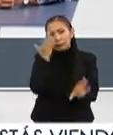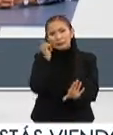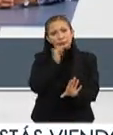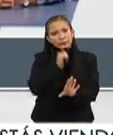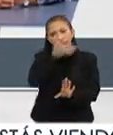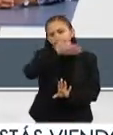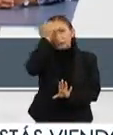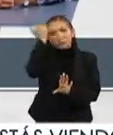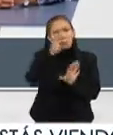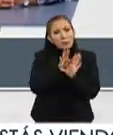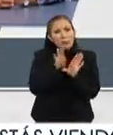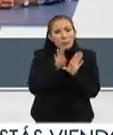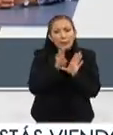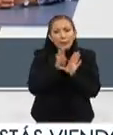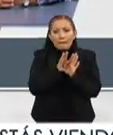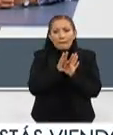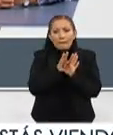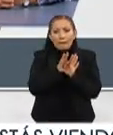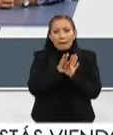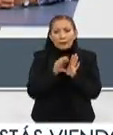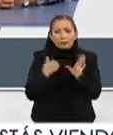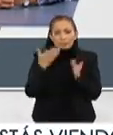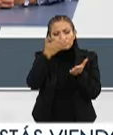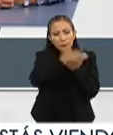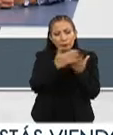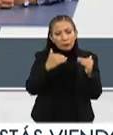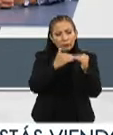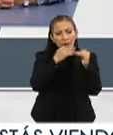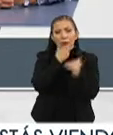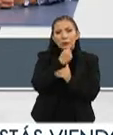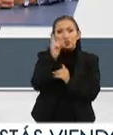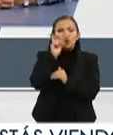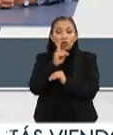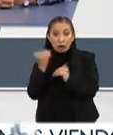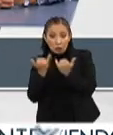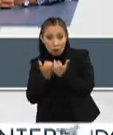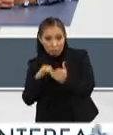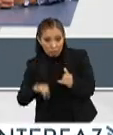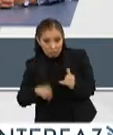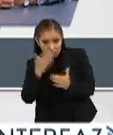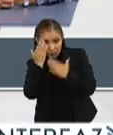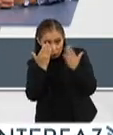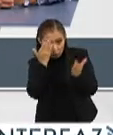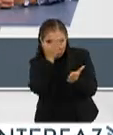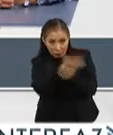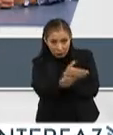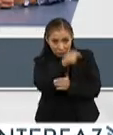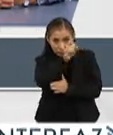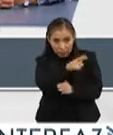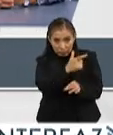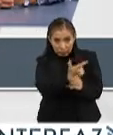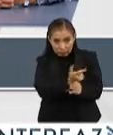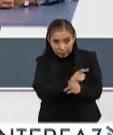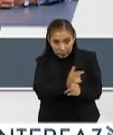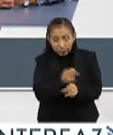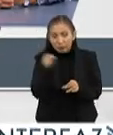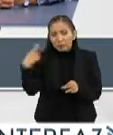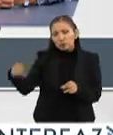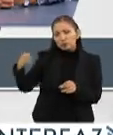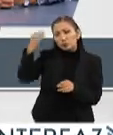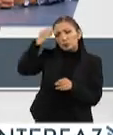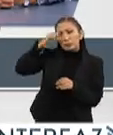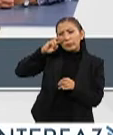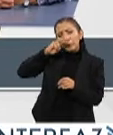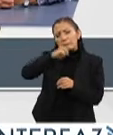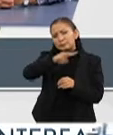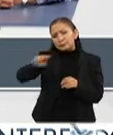veces no sabemos cómo va a estar la interacción de hombres y mujeres interesados en la ingeniería ambiental, pero según tu